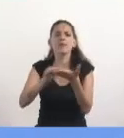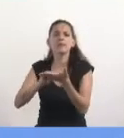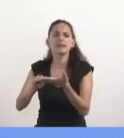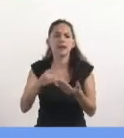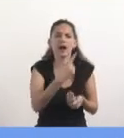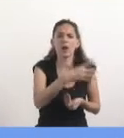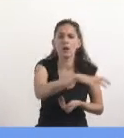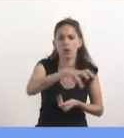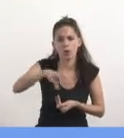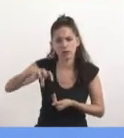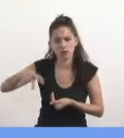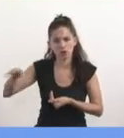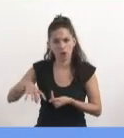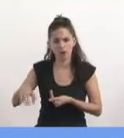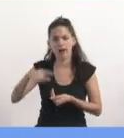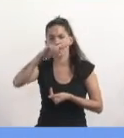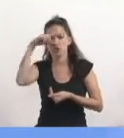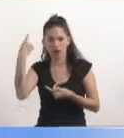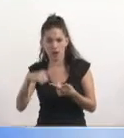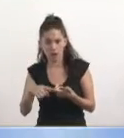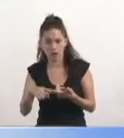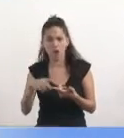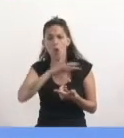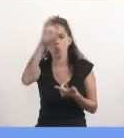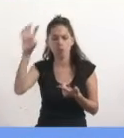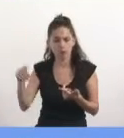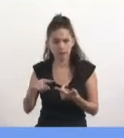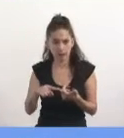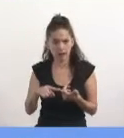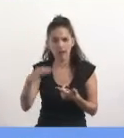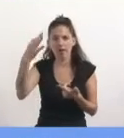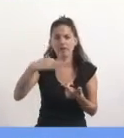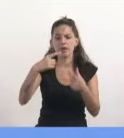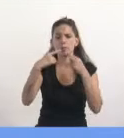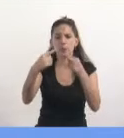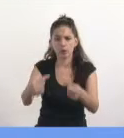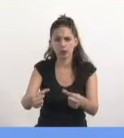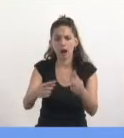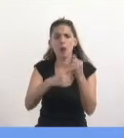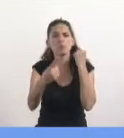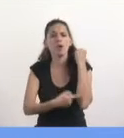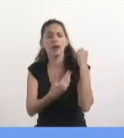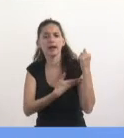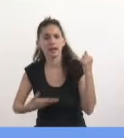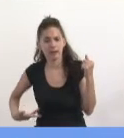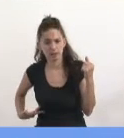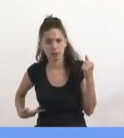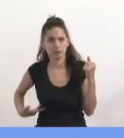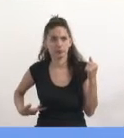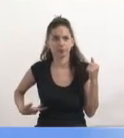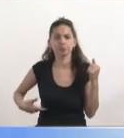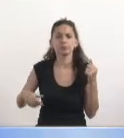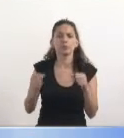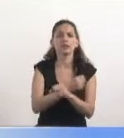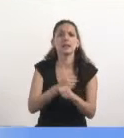de las jurisdicciones, sea la nacional o la provincial, deben reclamar a sus poderes legislativos la